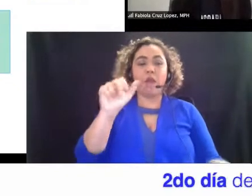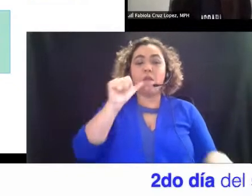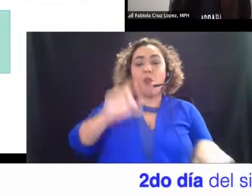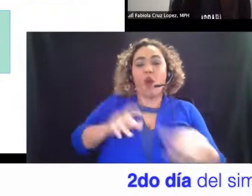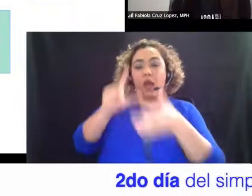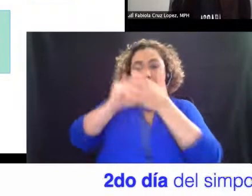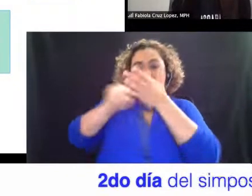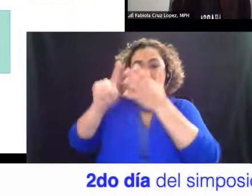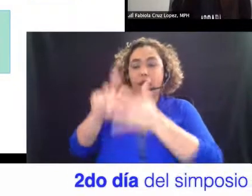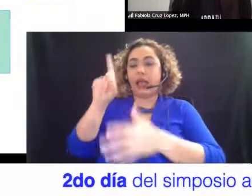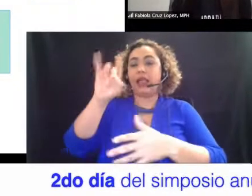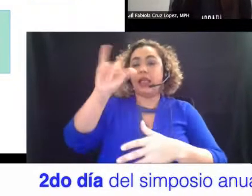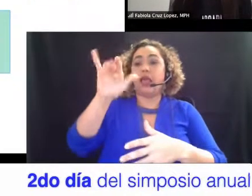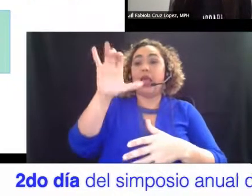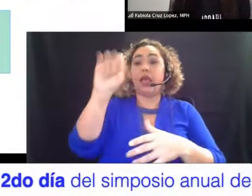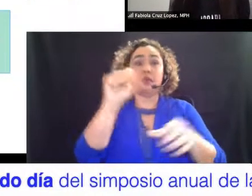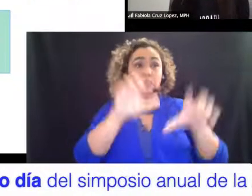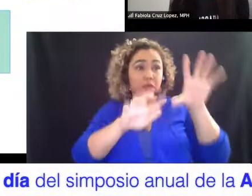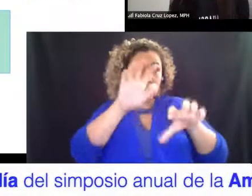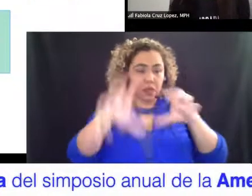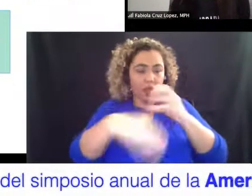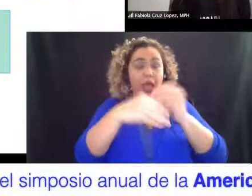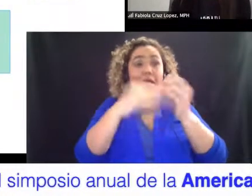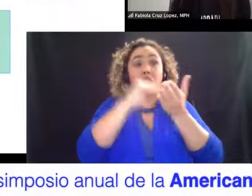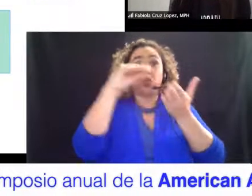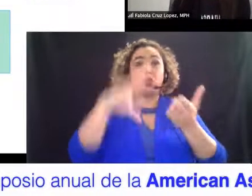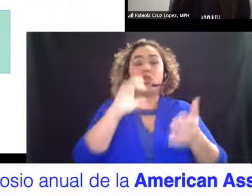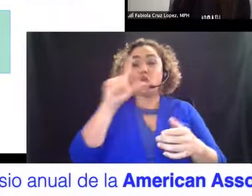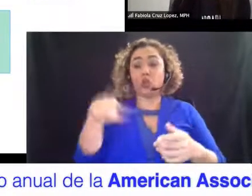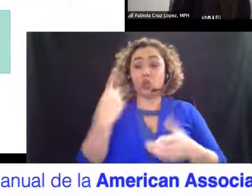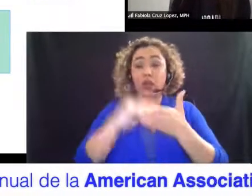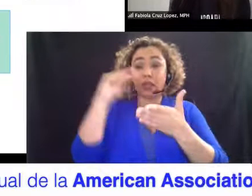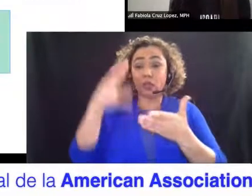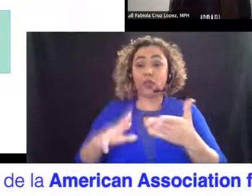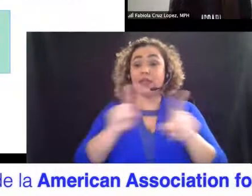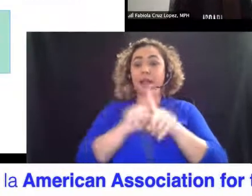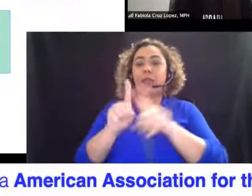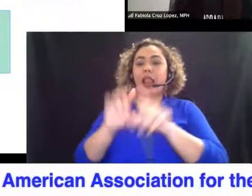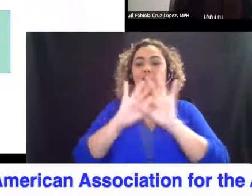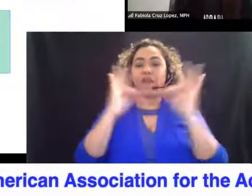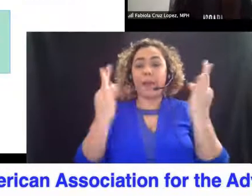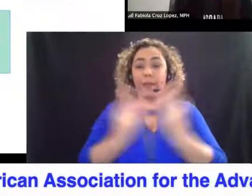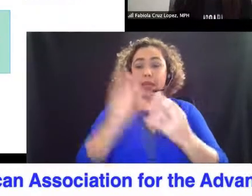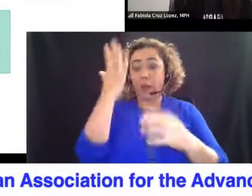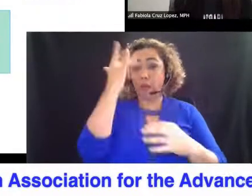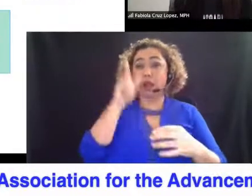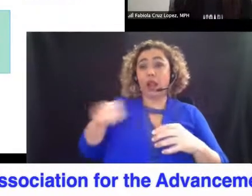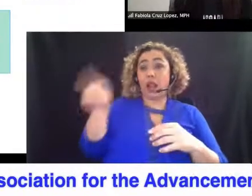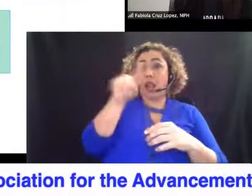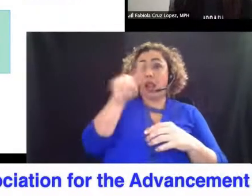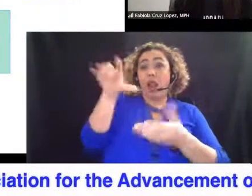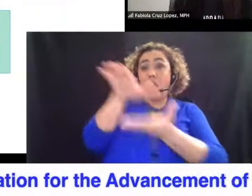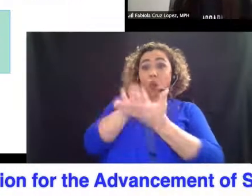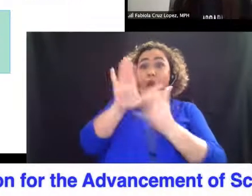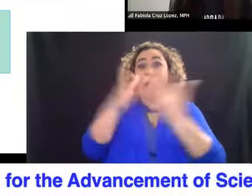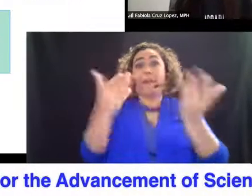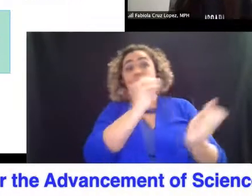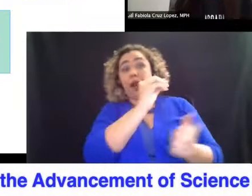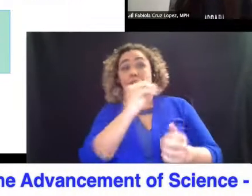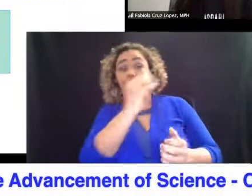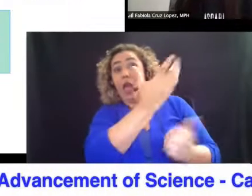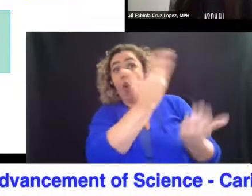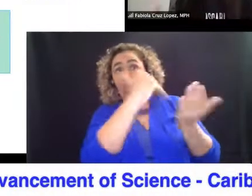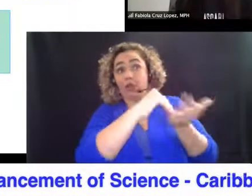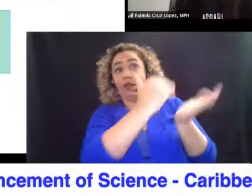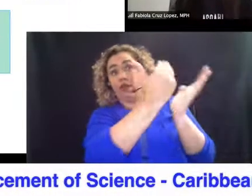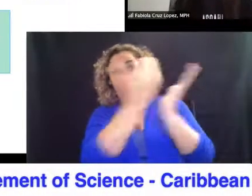nuestros estudiantes al sistema, no tan solo los estudiantes, sino los familiares, para que una vez las escuelas abran, pues estos sistemas